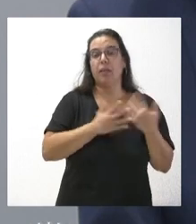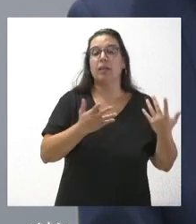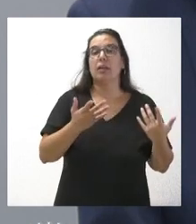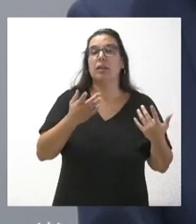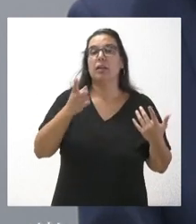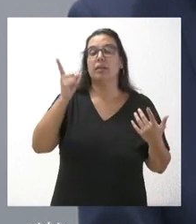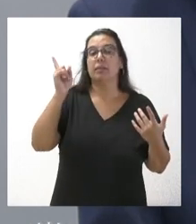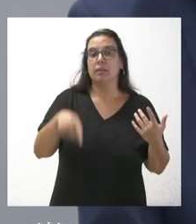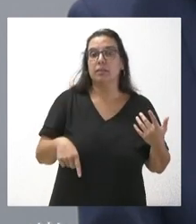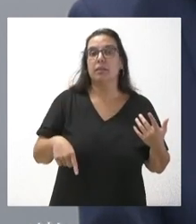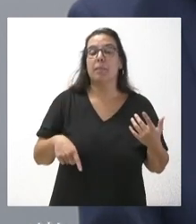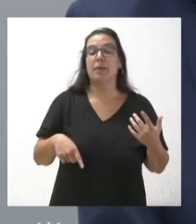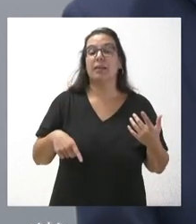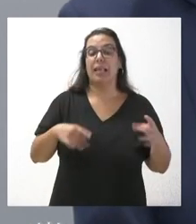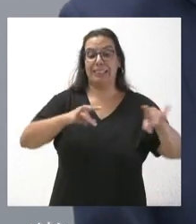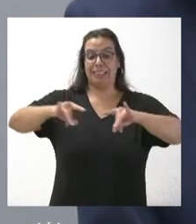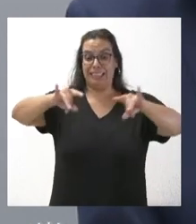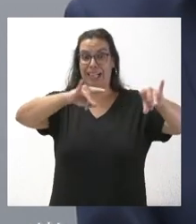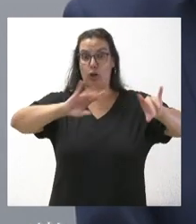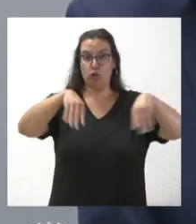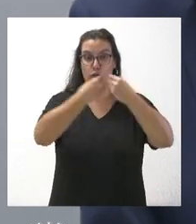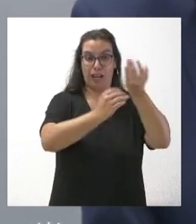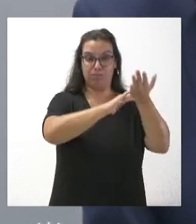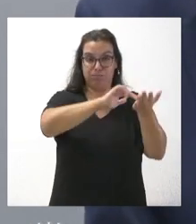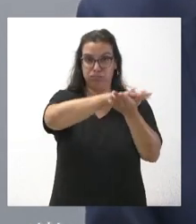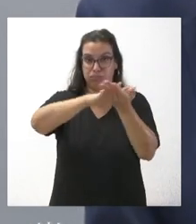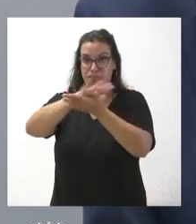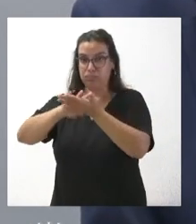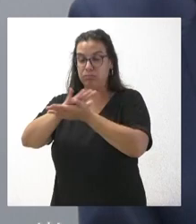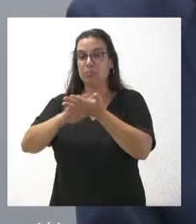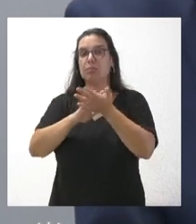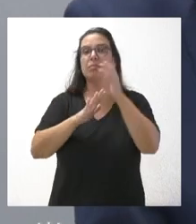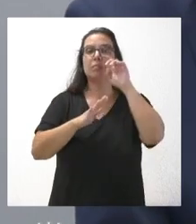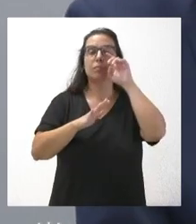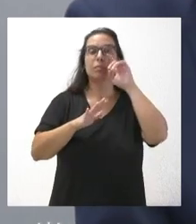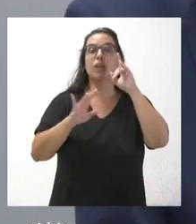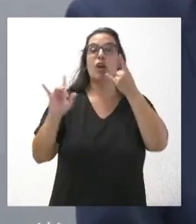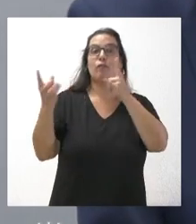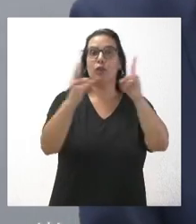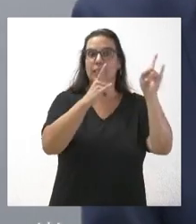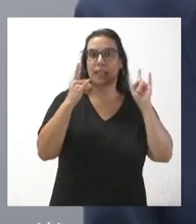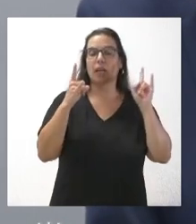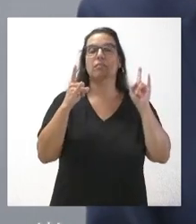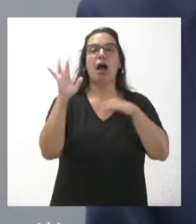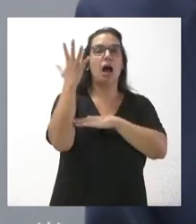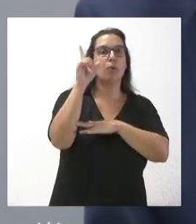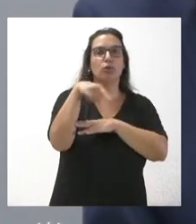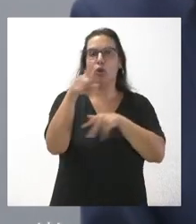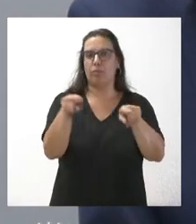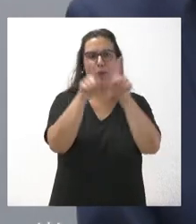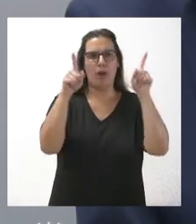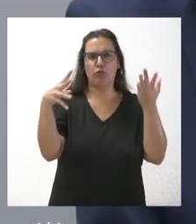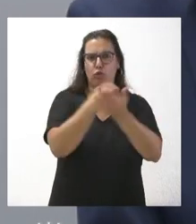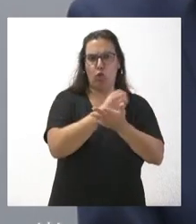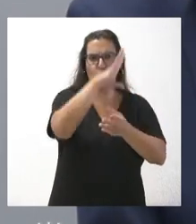a la superficie afectada, tenemos que, como superficie forestal, y aquí incluye la arbolada y la no arbolada, el matorral, el monte bajo,